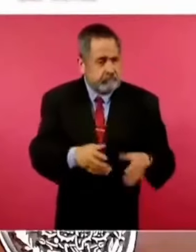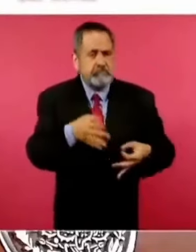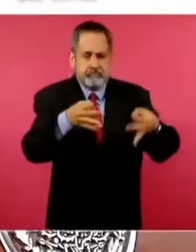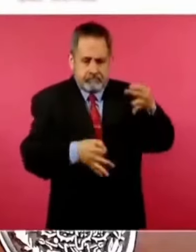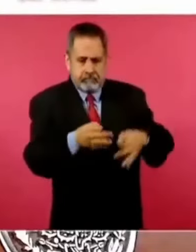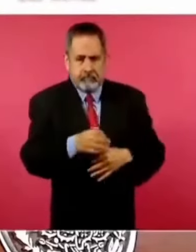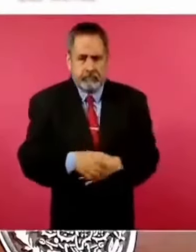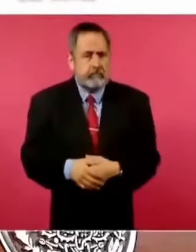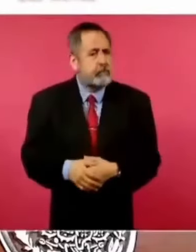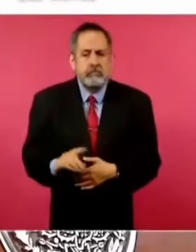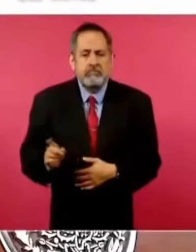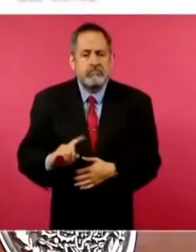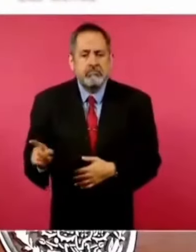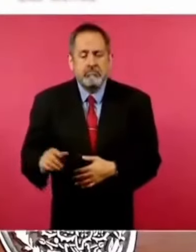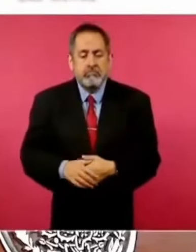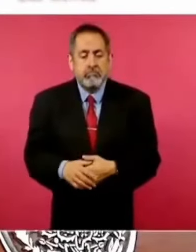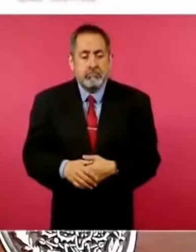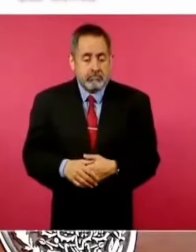libertad.